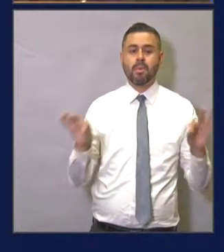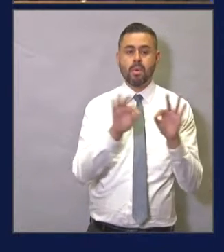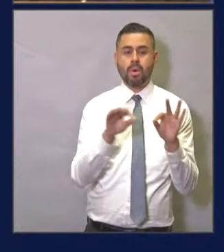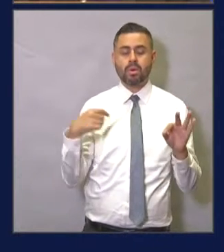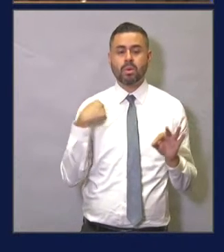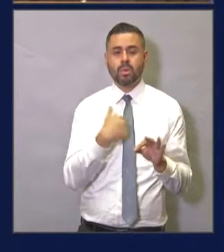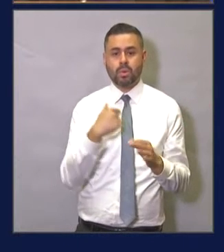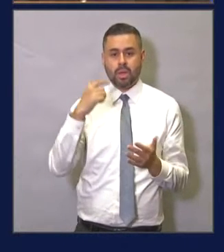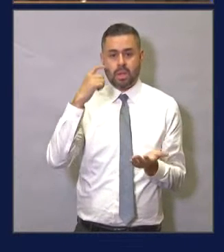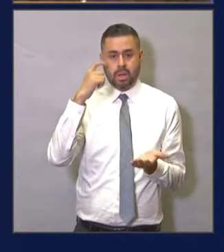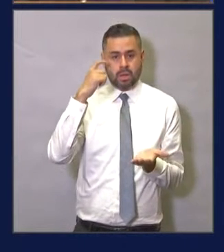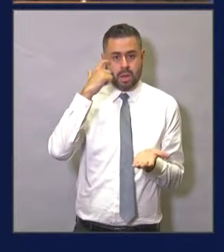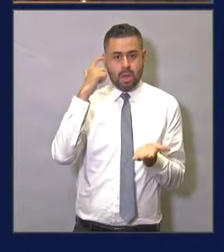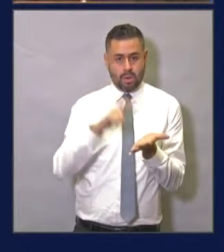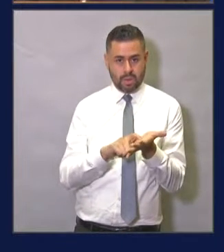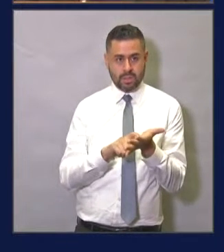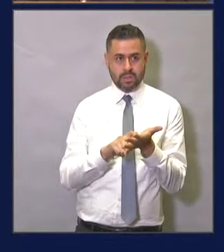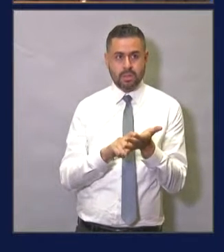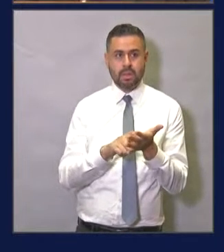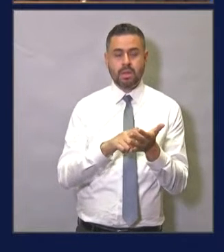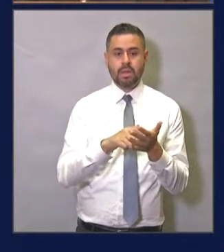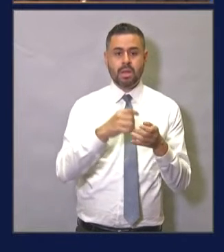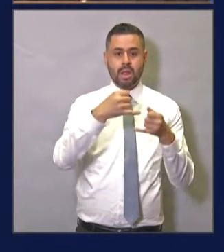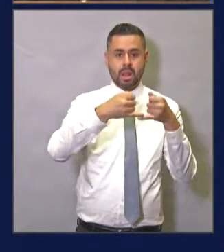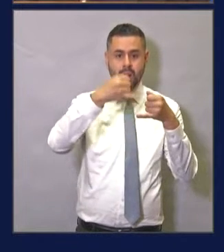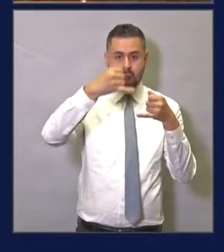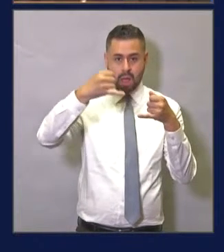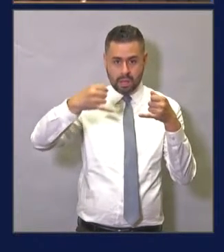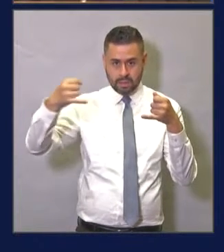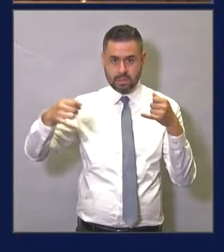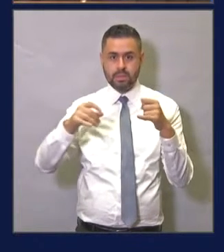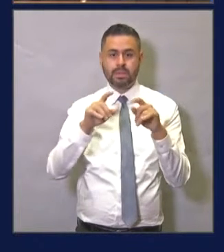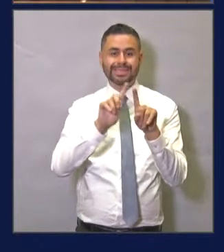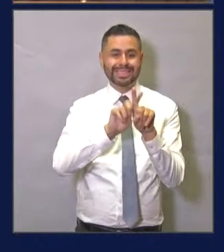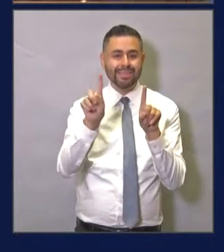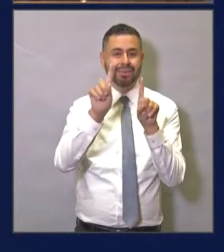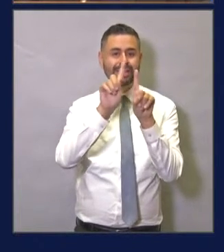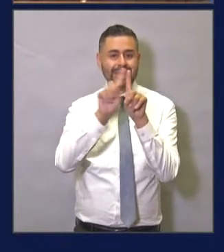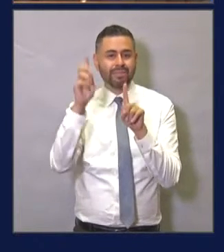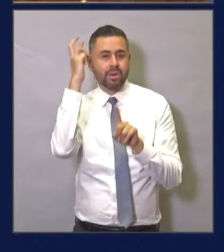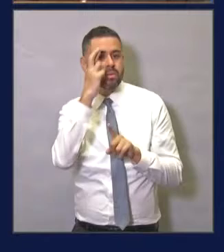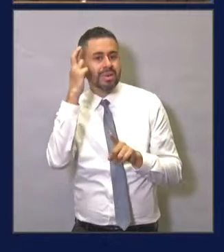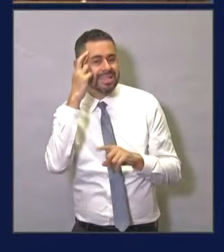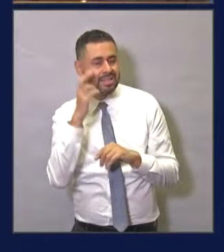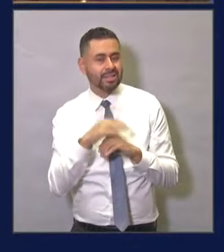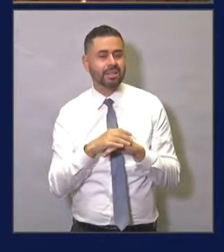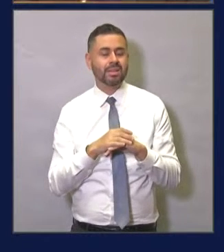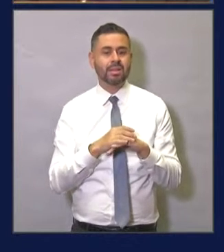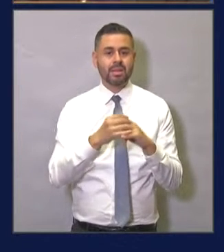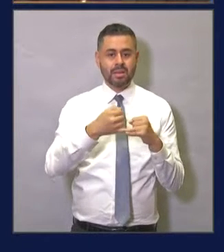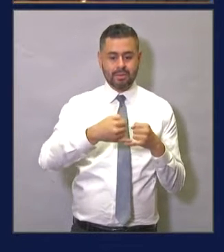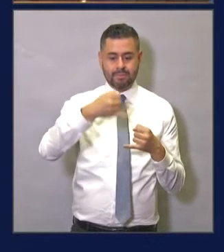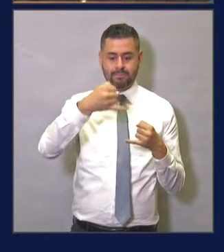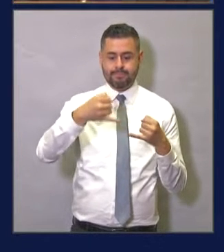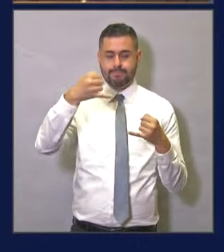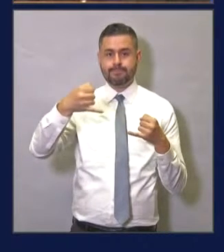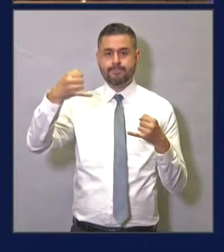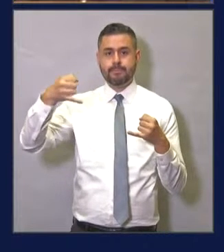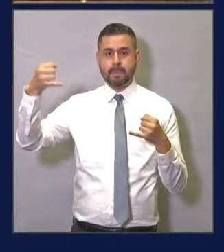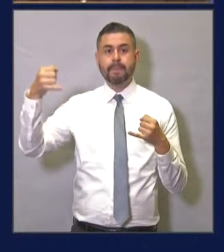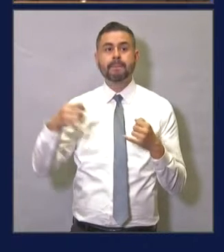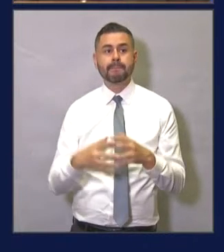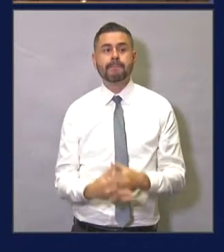que las escalas de cada una de las líneas de tendencia son diferentes. Los casos y las hospitalizaciones están en la